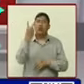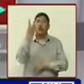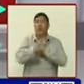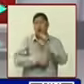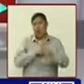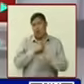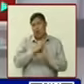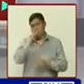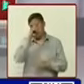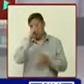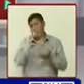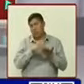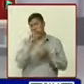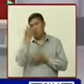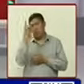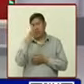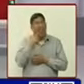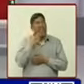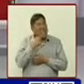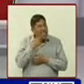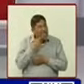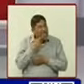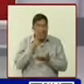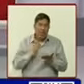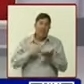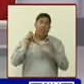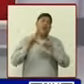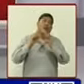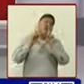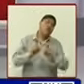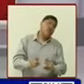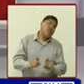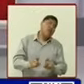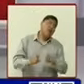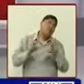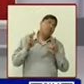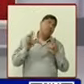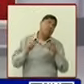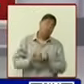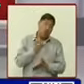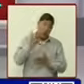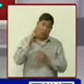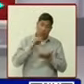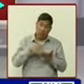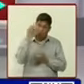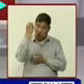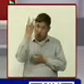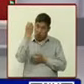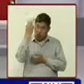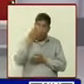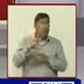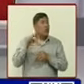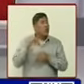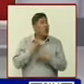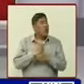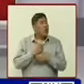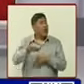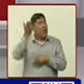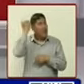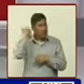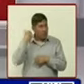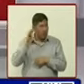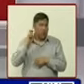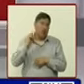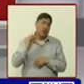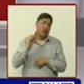años, del 2012. Hay que decir que esta pregunta fue una pregunta novedosa en el 2012, que no se había realizado en anteriores censos, por